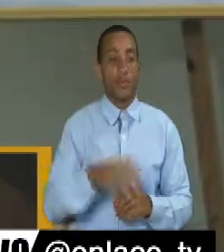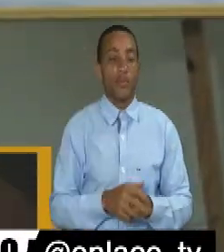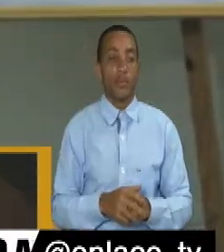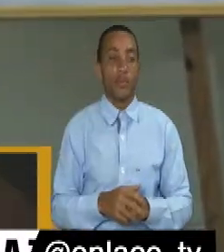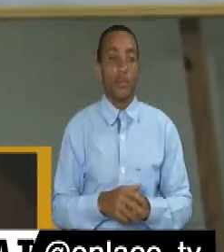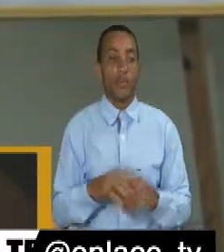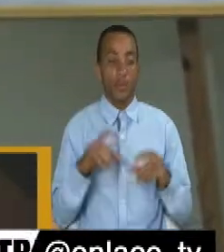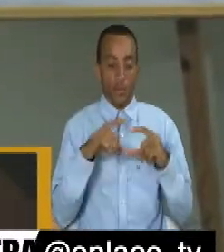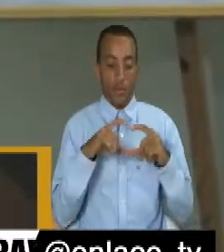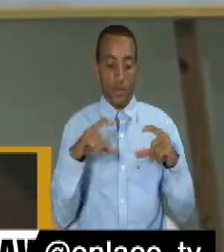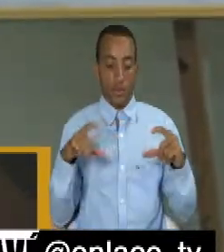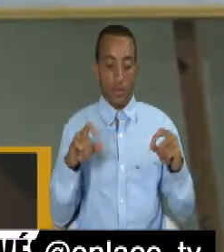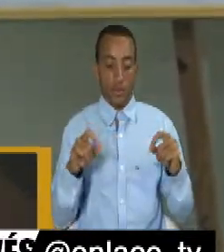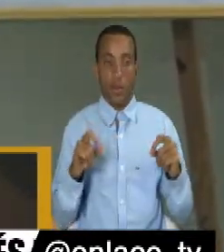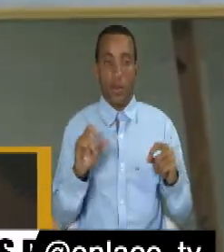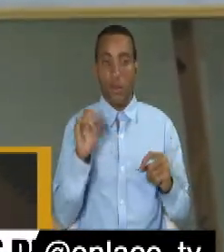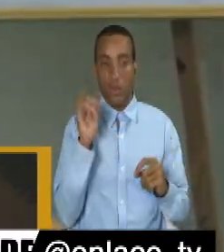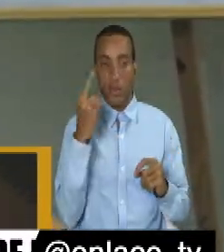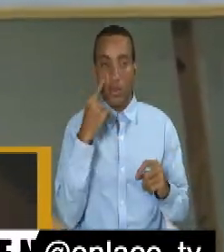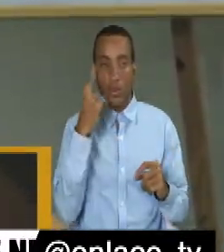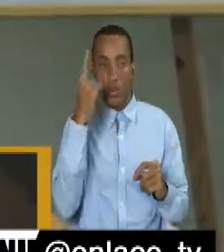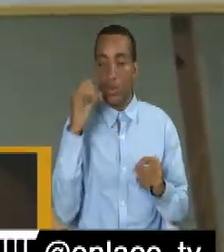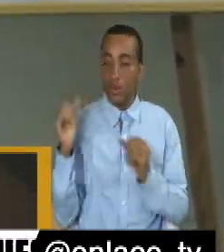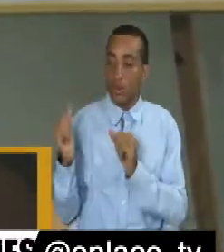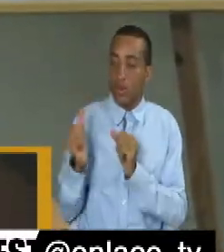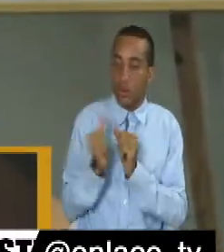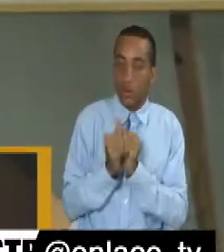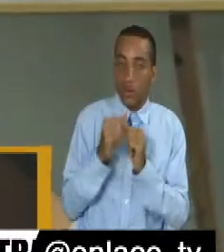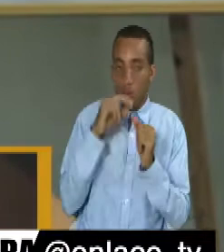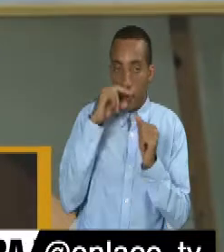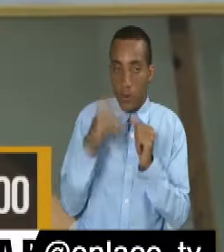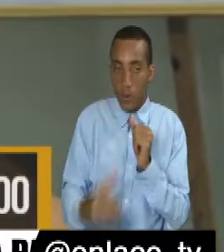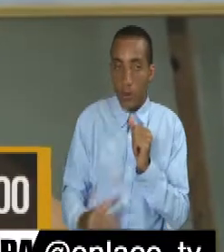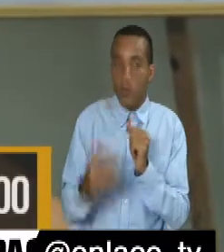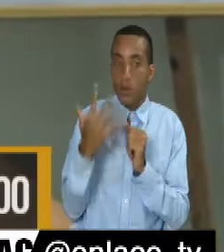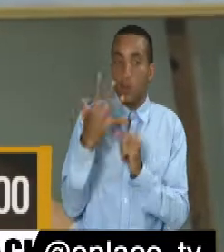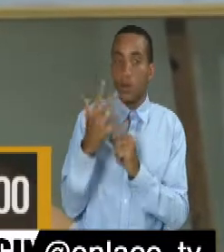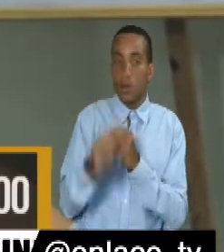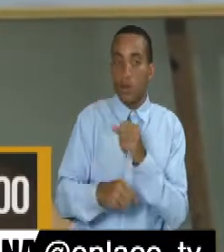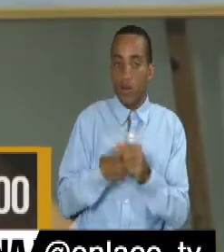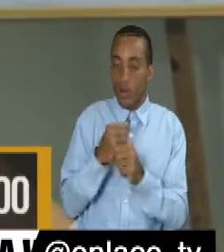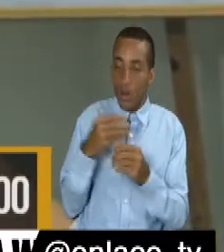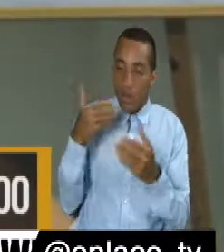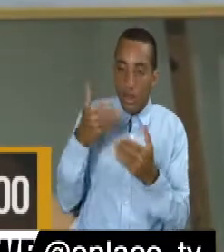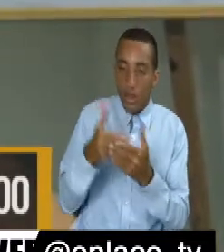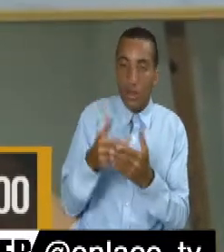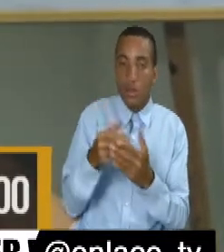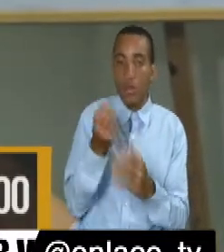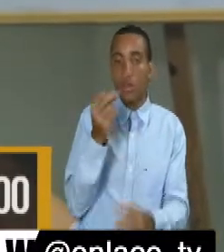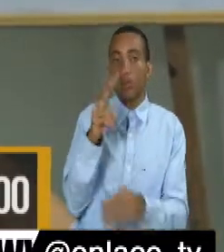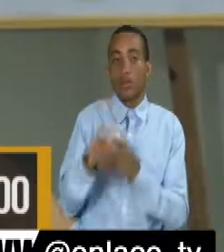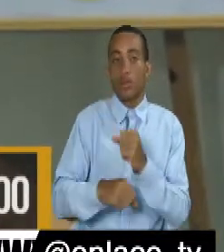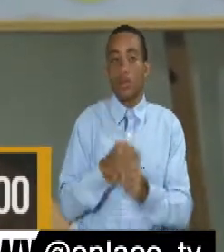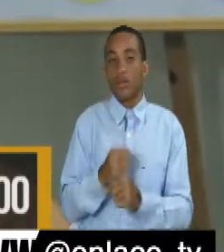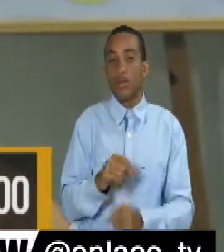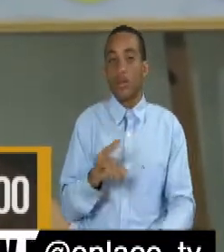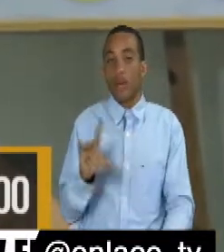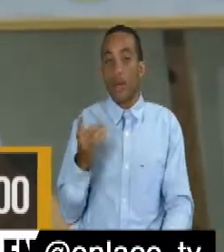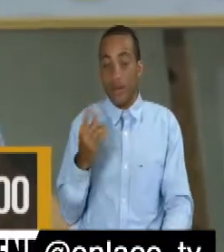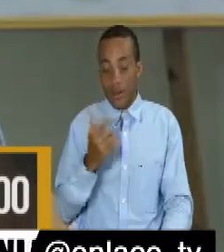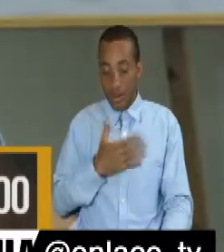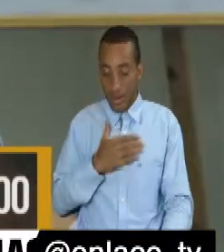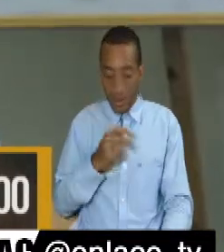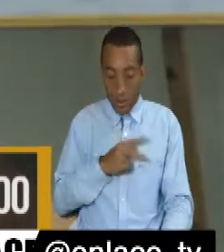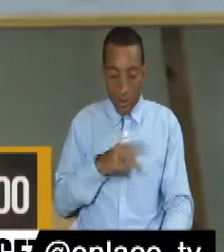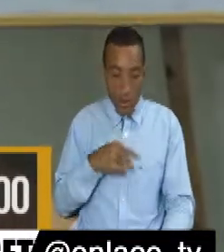el abonado puede entrar en primer lugar con un acompañante que sea un niño de 5 a 12 años. Si por alguna circunstancia el dueño del abono no